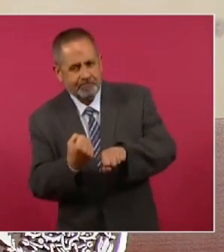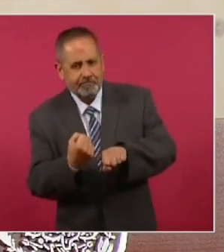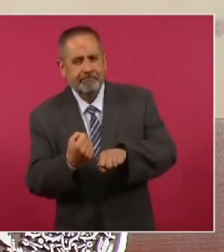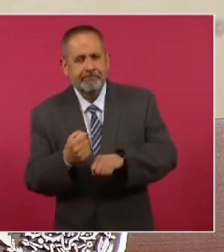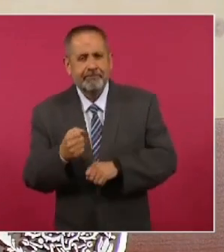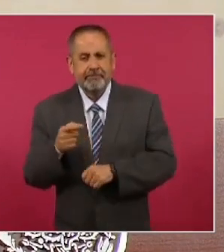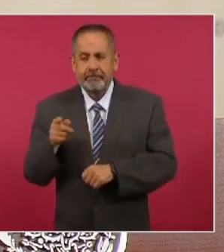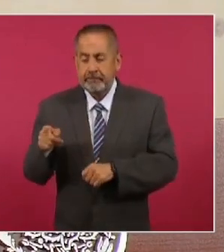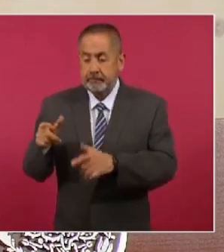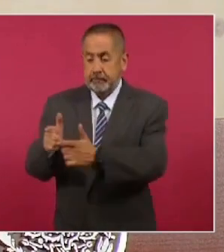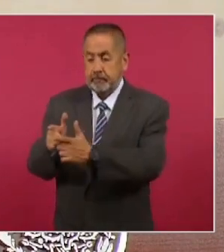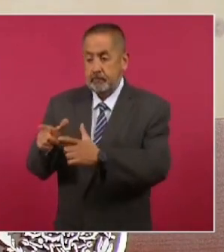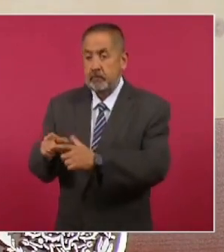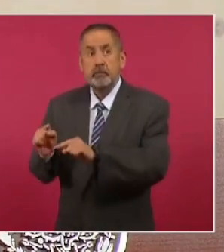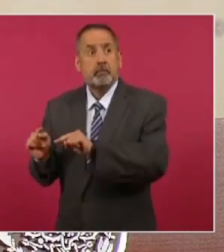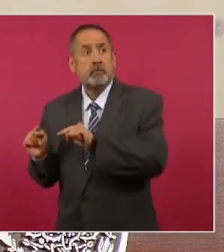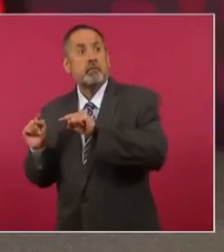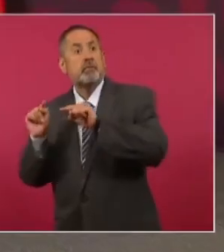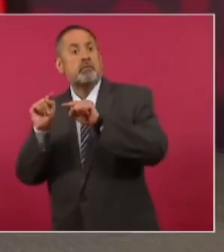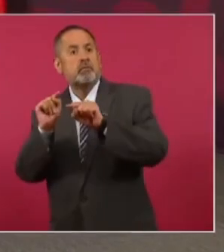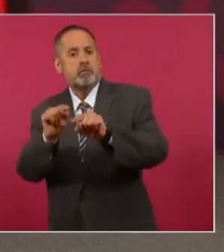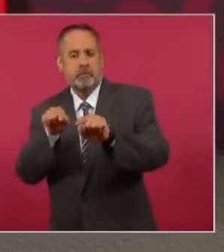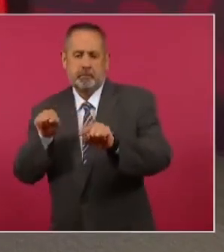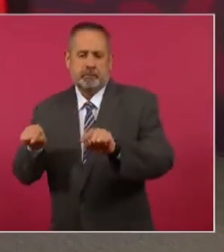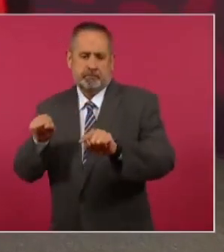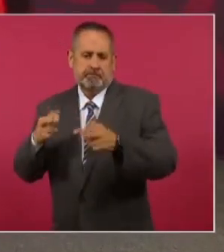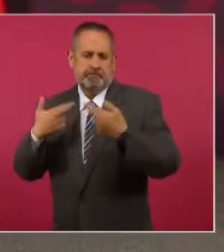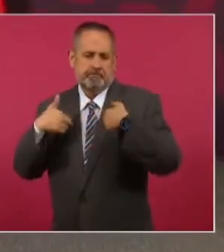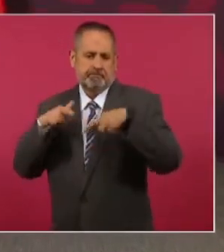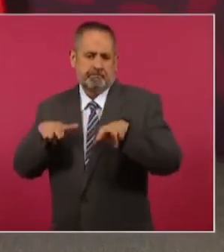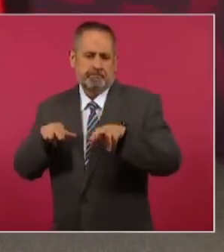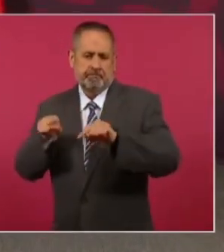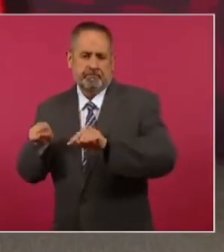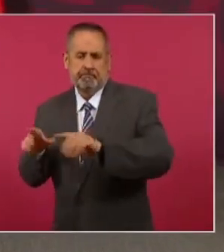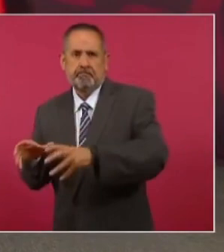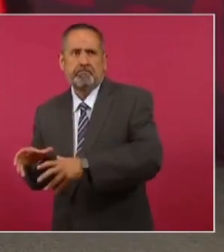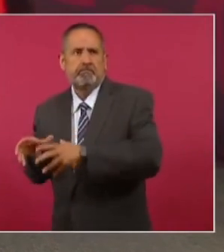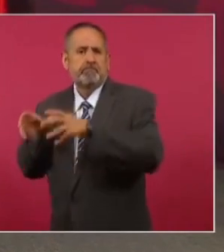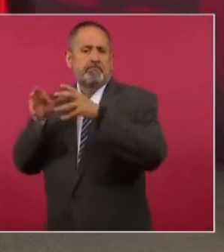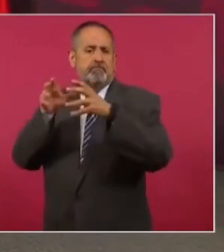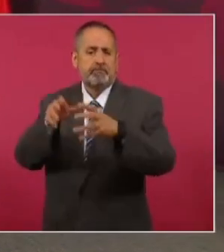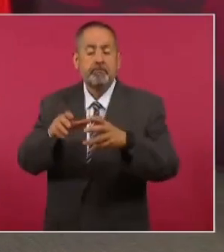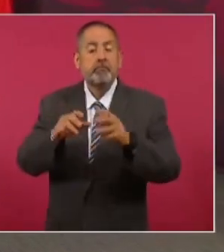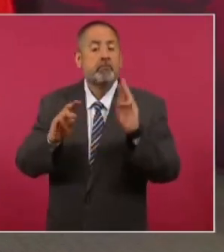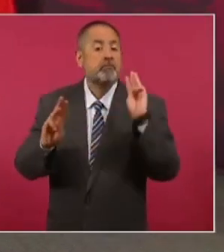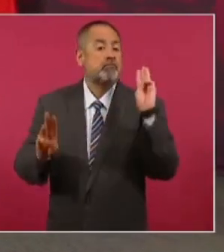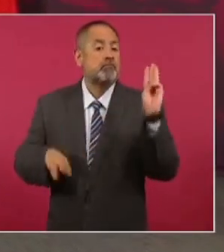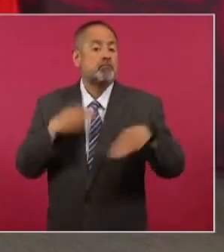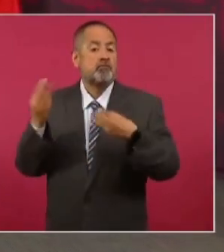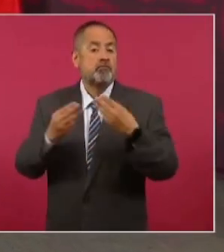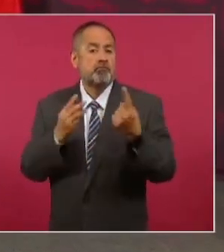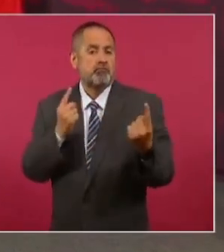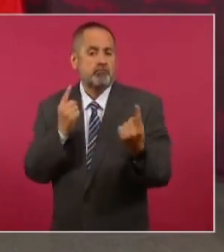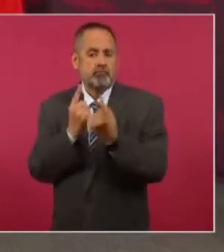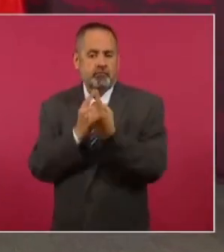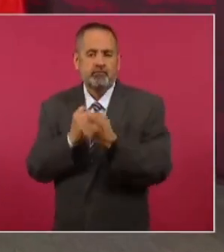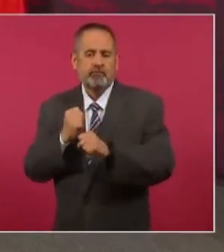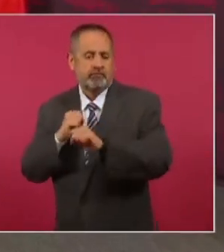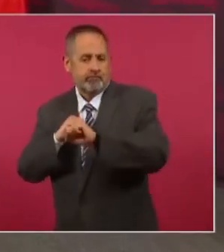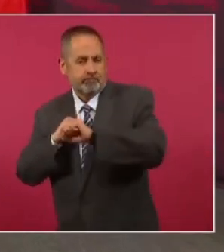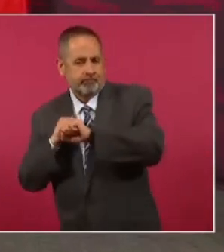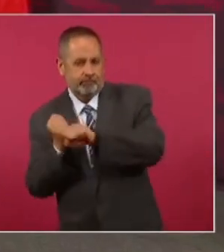representando en el clásico mundial de béisbol